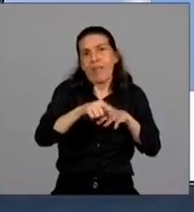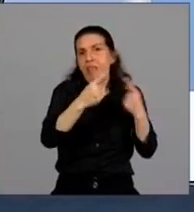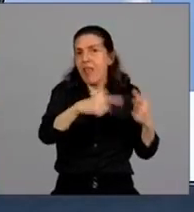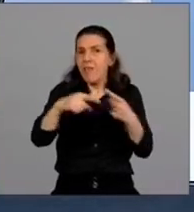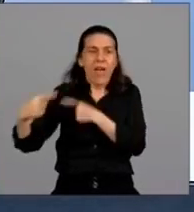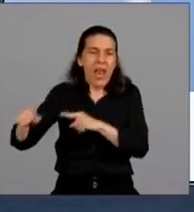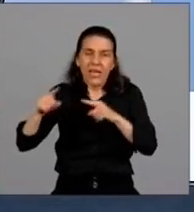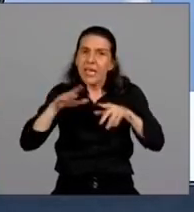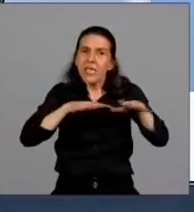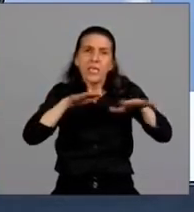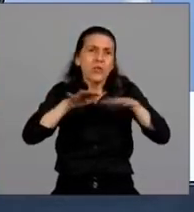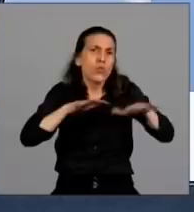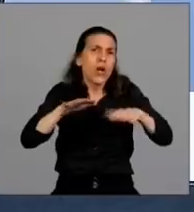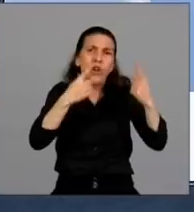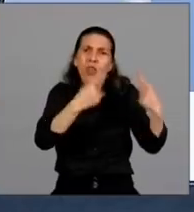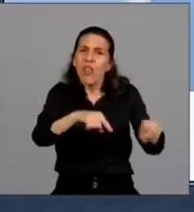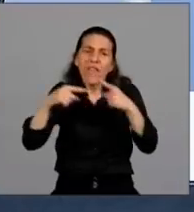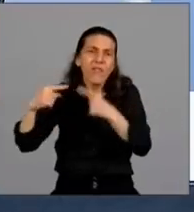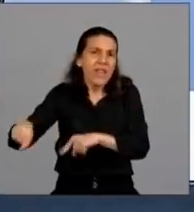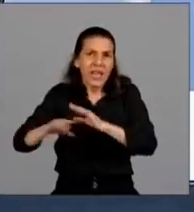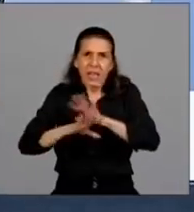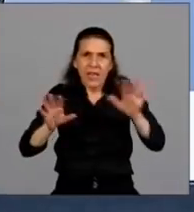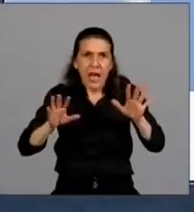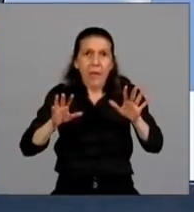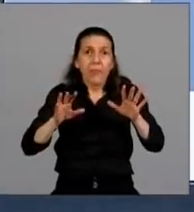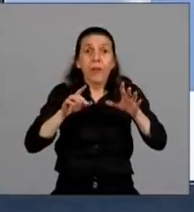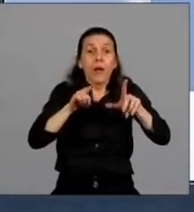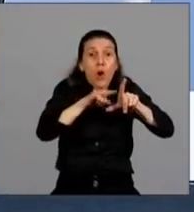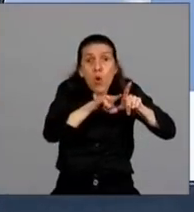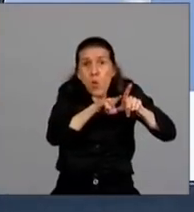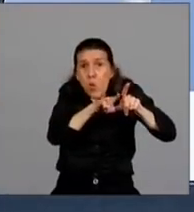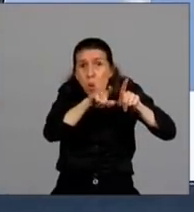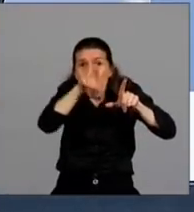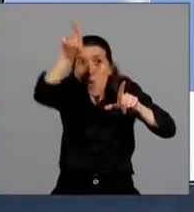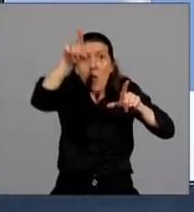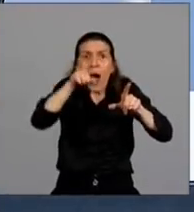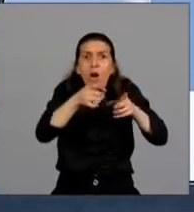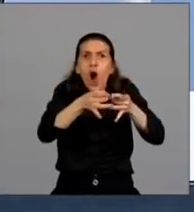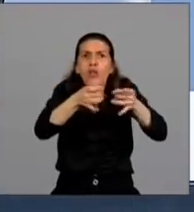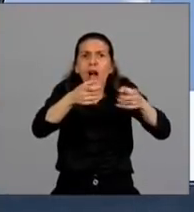una situación completamente distinta. La curva está empinada y está creciendo.